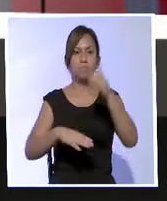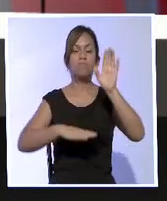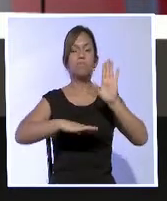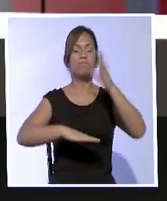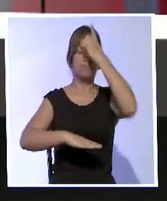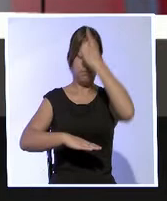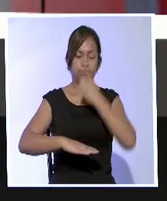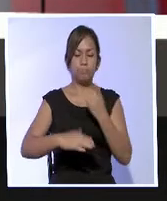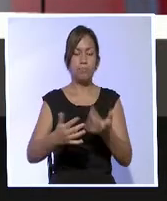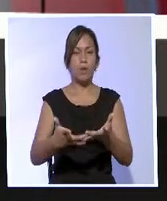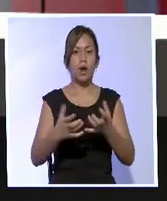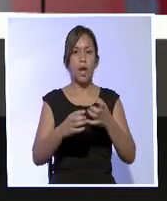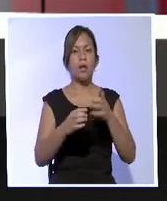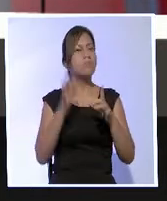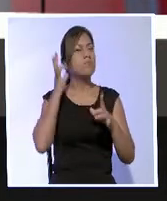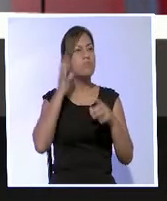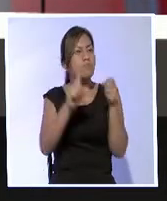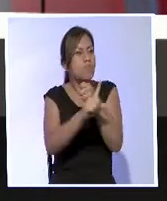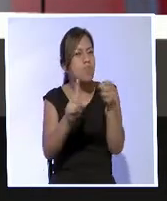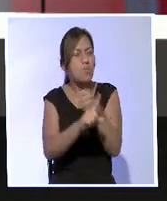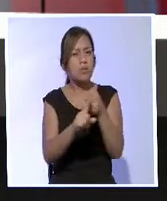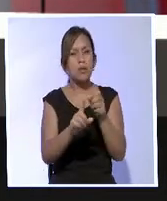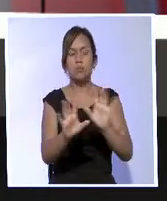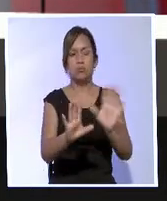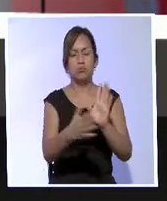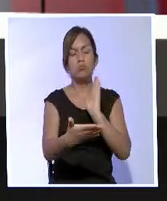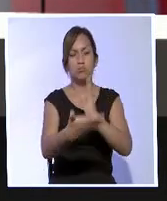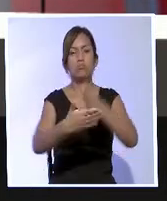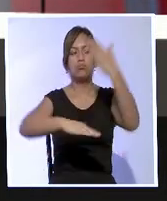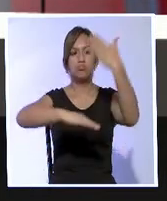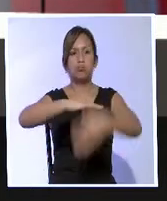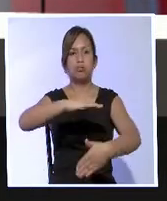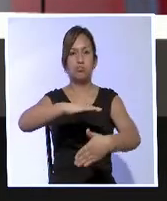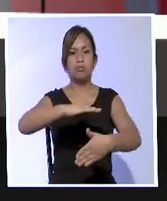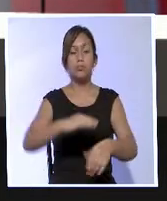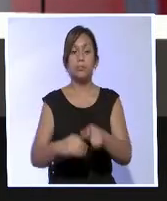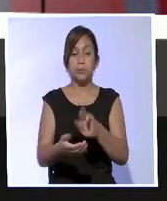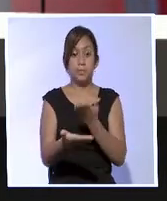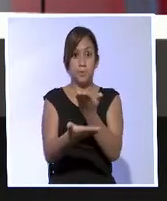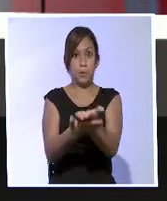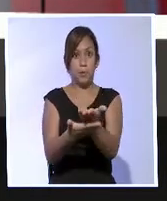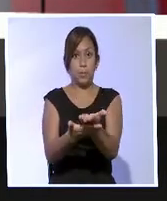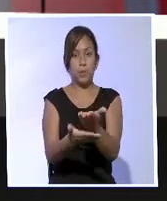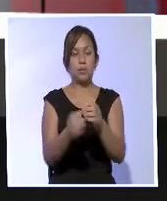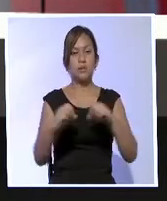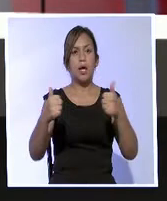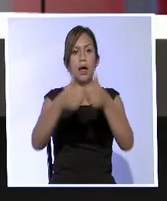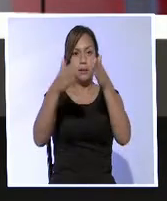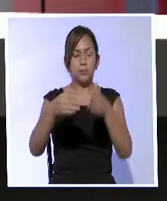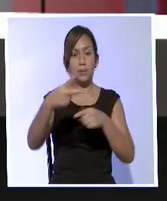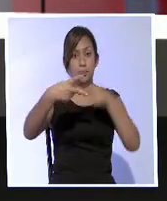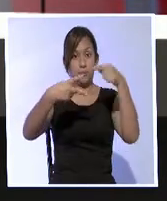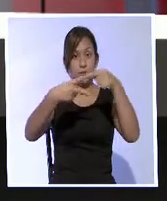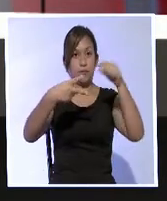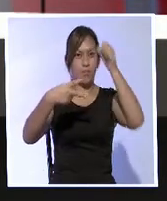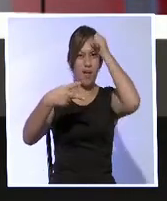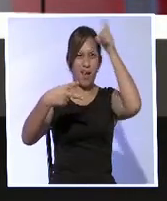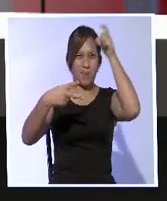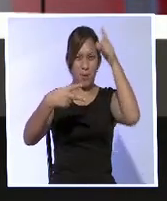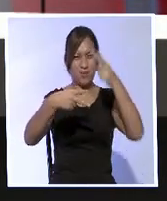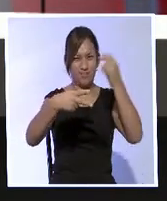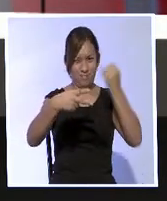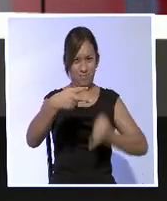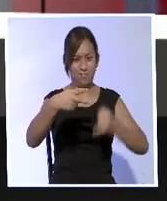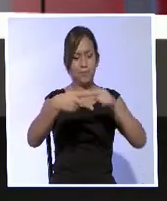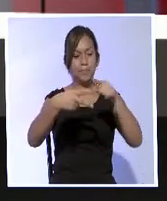buscan erradicar la violencia en contra de las mujeres en el ecuador en sus propuestas las asambleístas mónica alemán y dayana